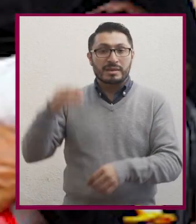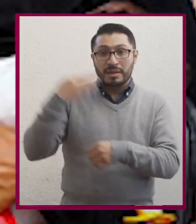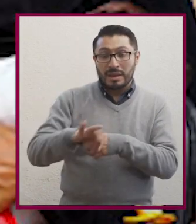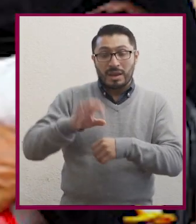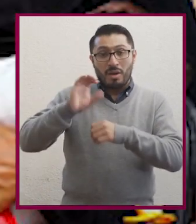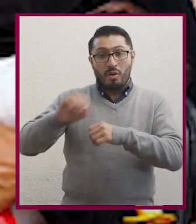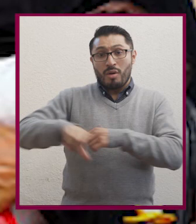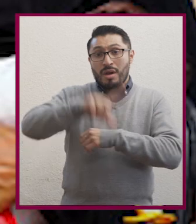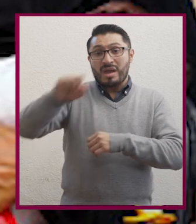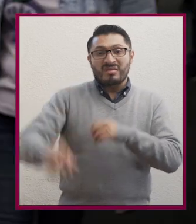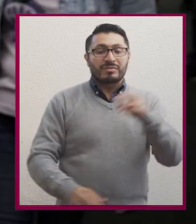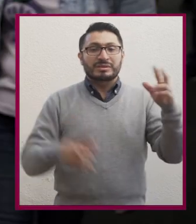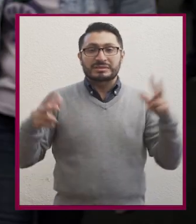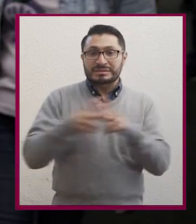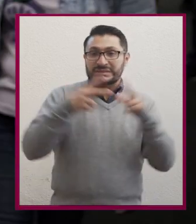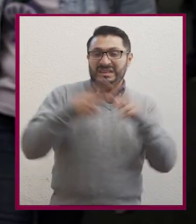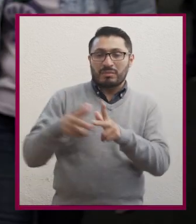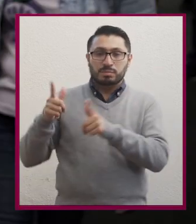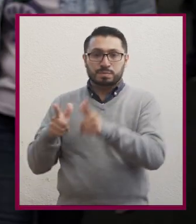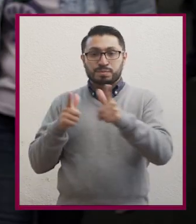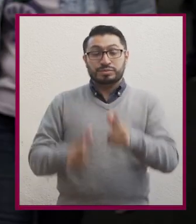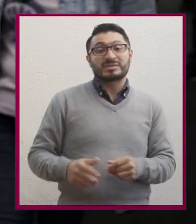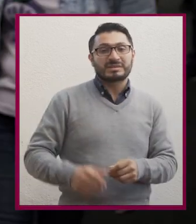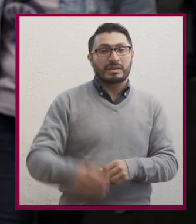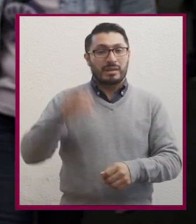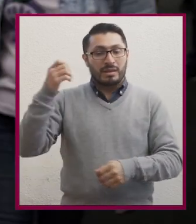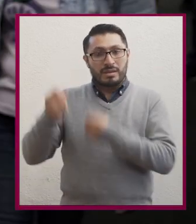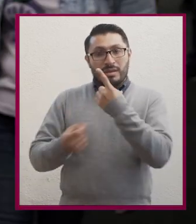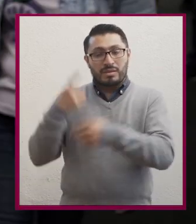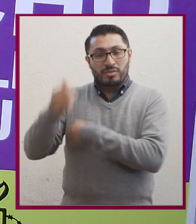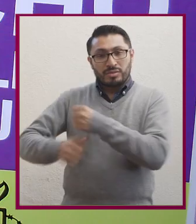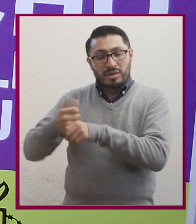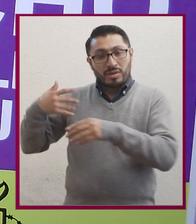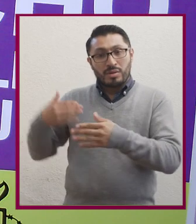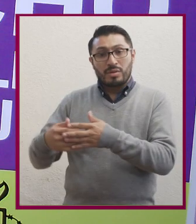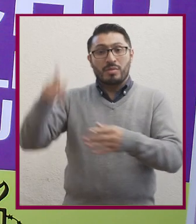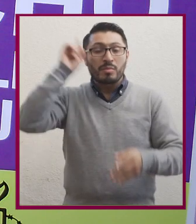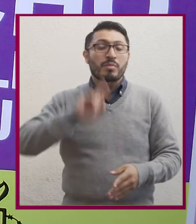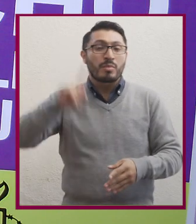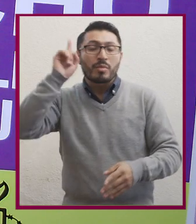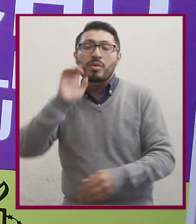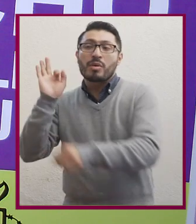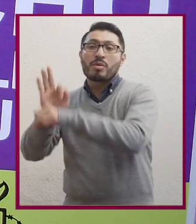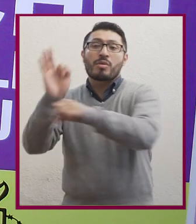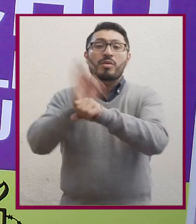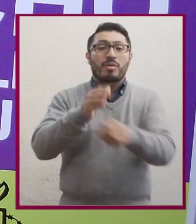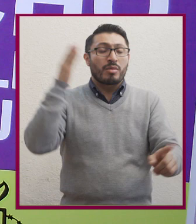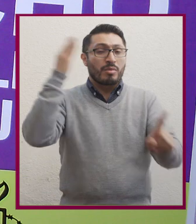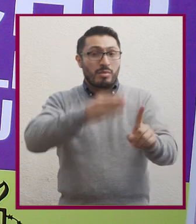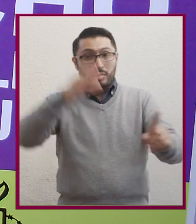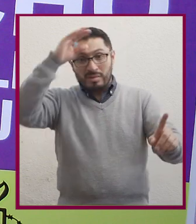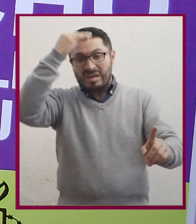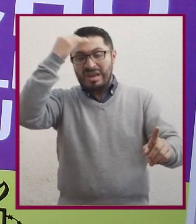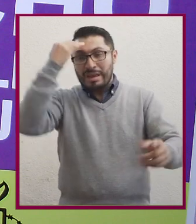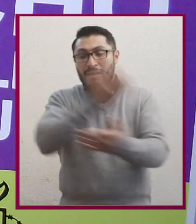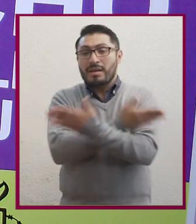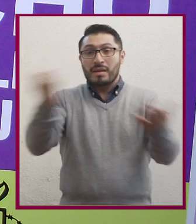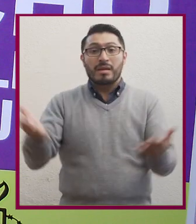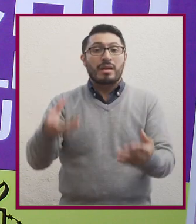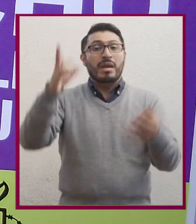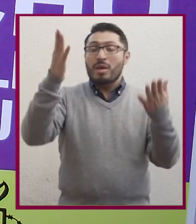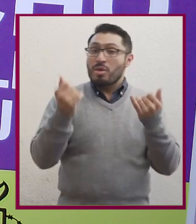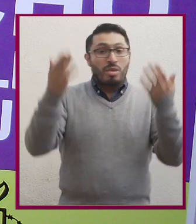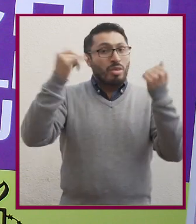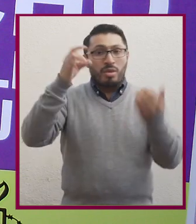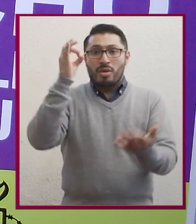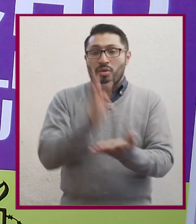después de un conflicto armado. Durante las últimas décadas, las feministas han buscado crear conciencia sobre el hecho de que no existe